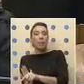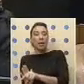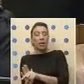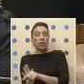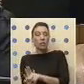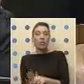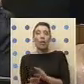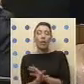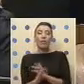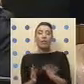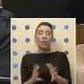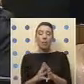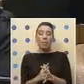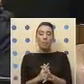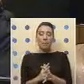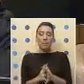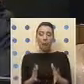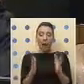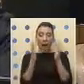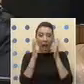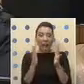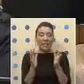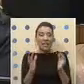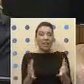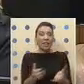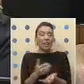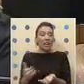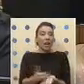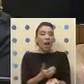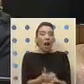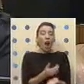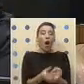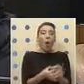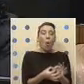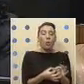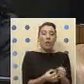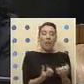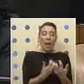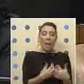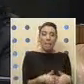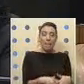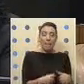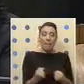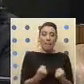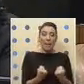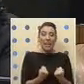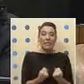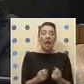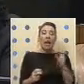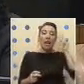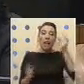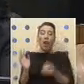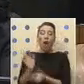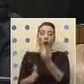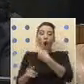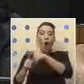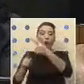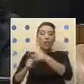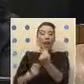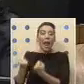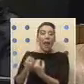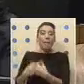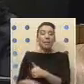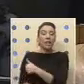terminar con la excesiva retención de utilidades de las empresas y la creación que hacen de otras empresas